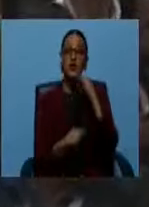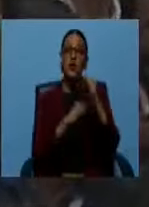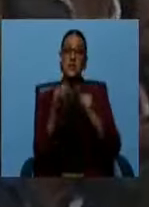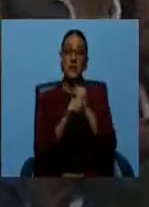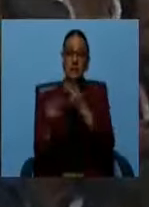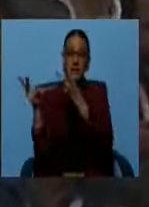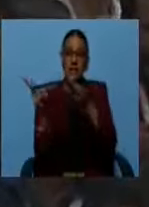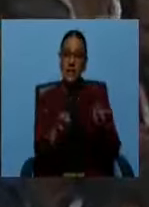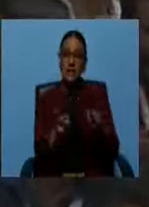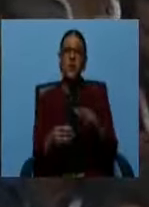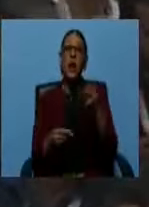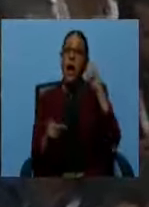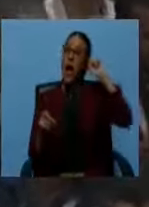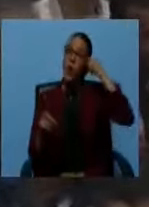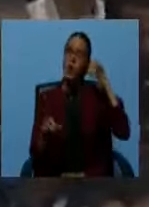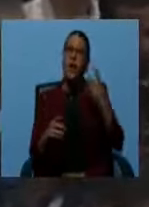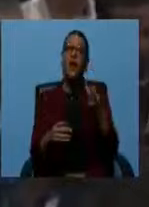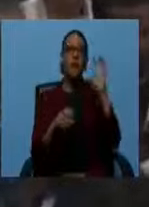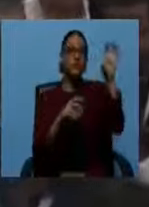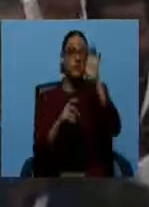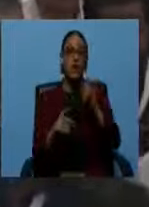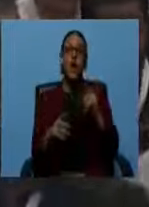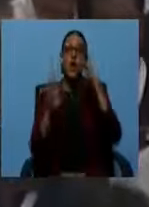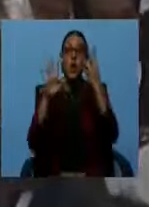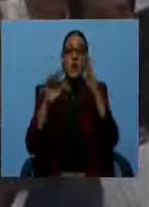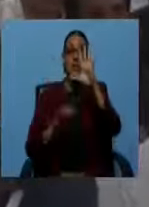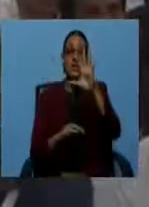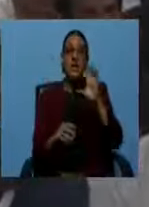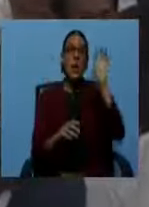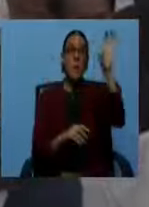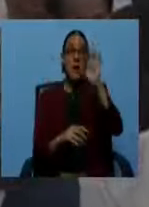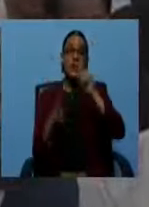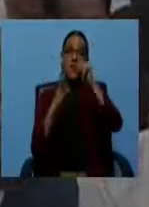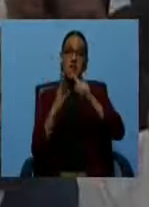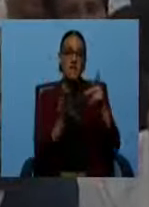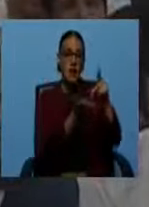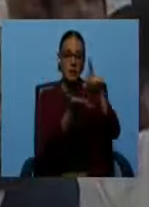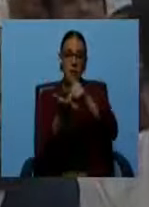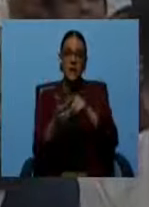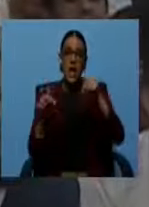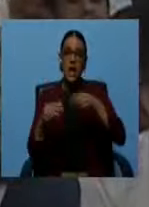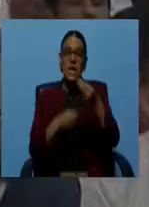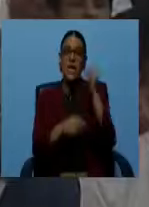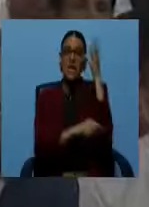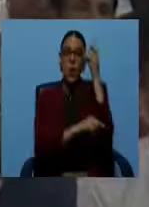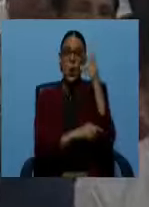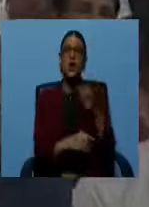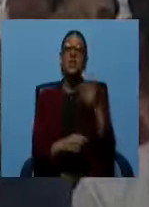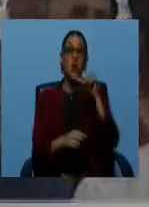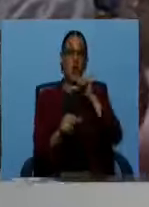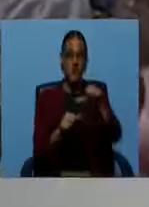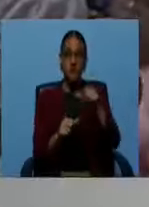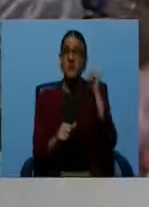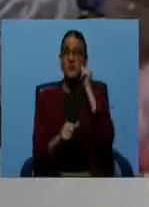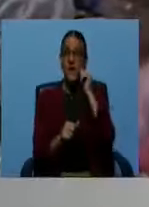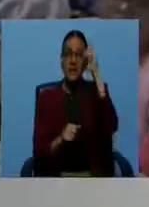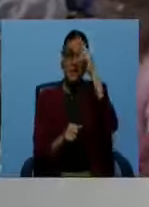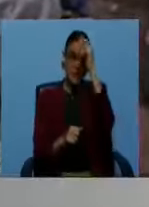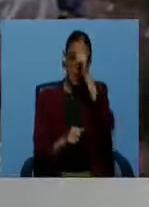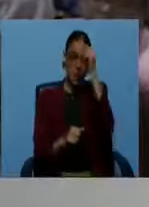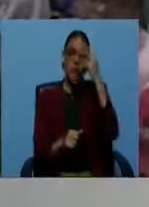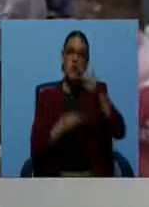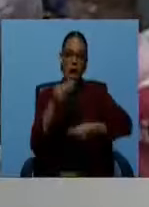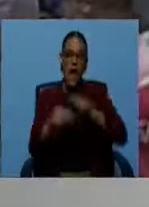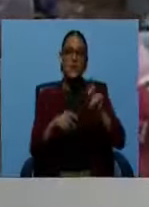recordemos, pertenecientes de al menos 95 países, han estado durante el fin de semana haciendo recorridos